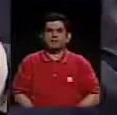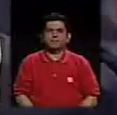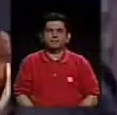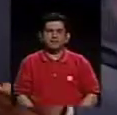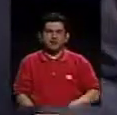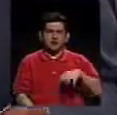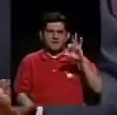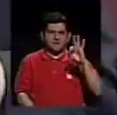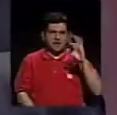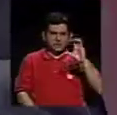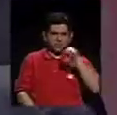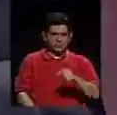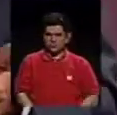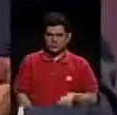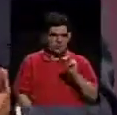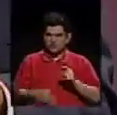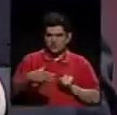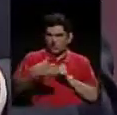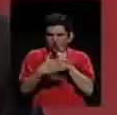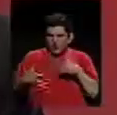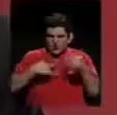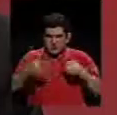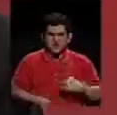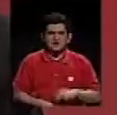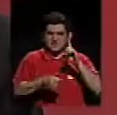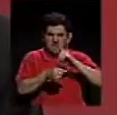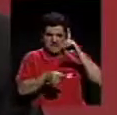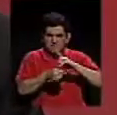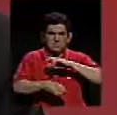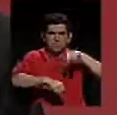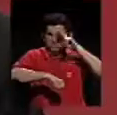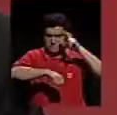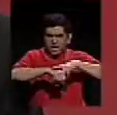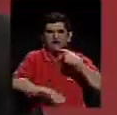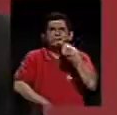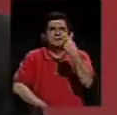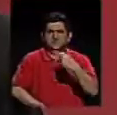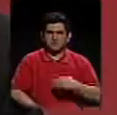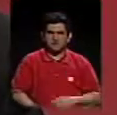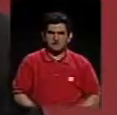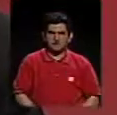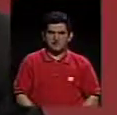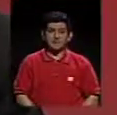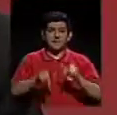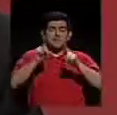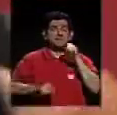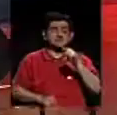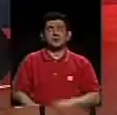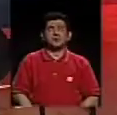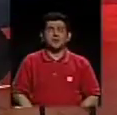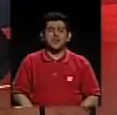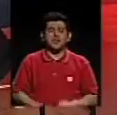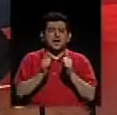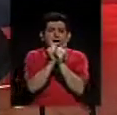¿a usted no le ofende que un diputado de la República diga que quien va a estar sentado al